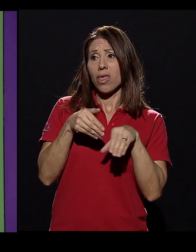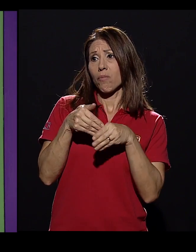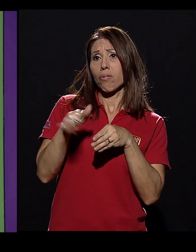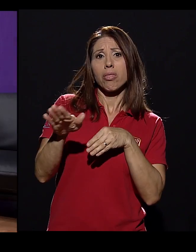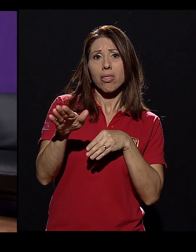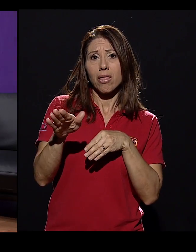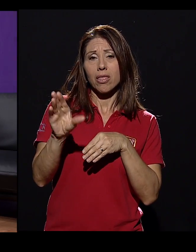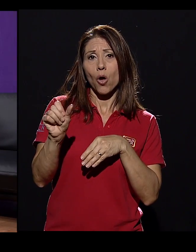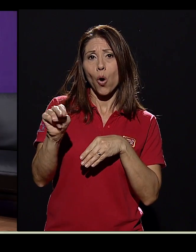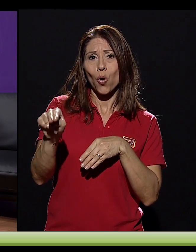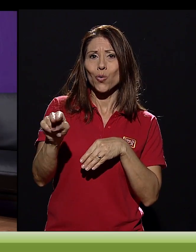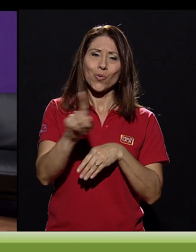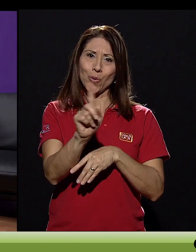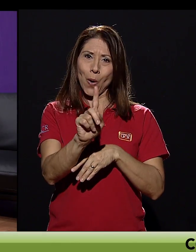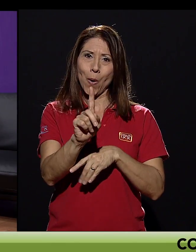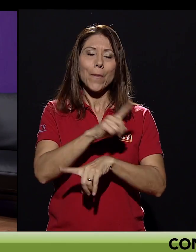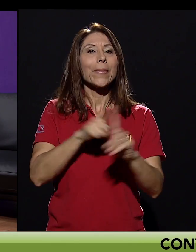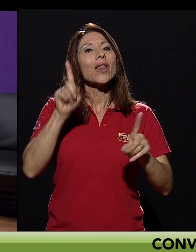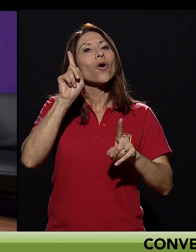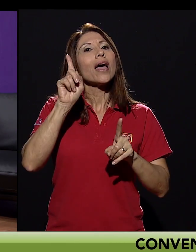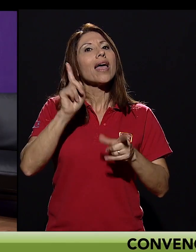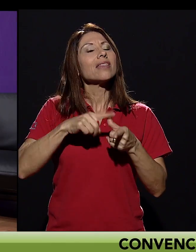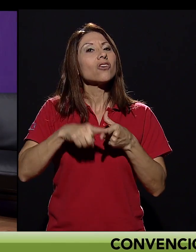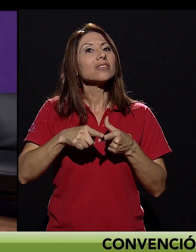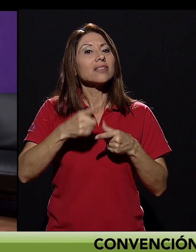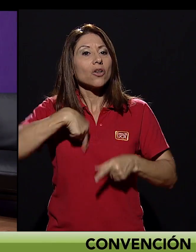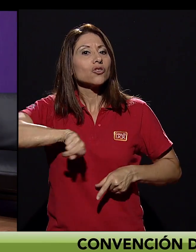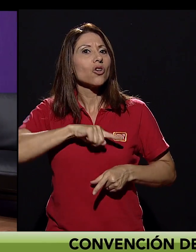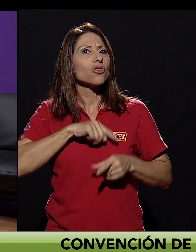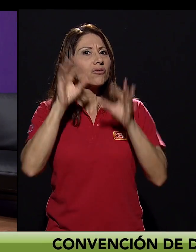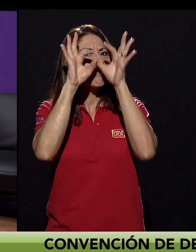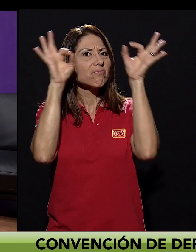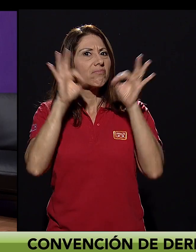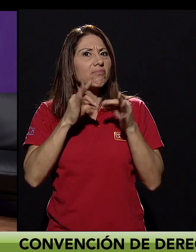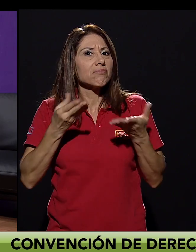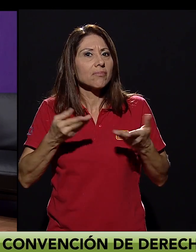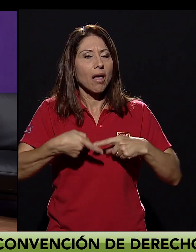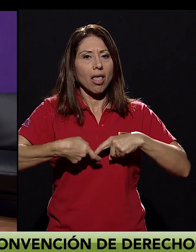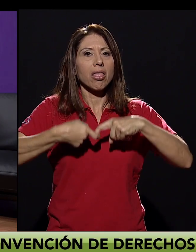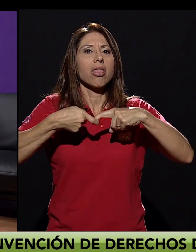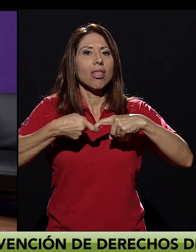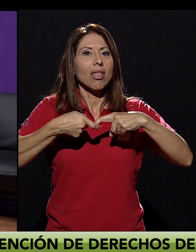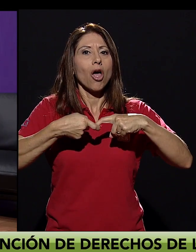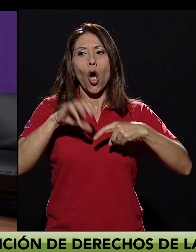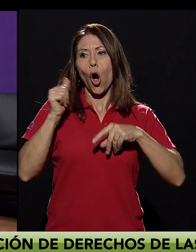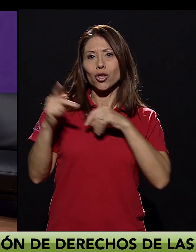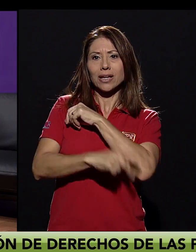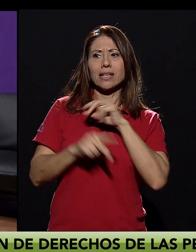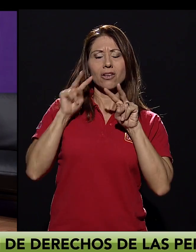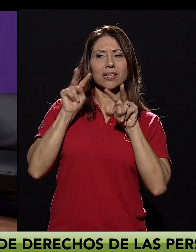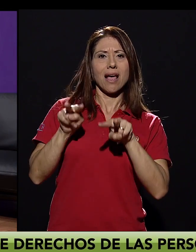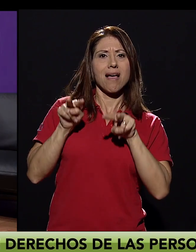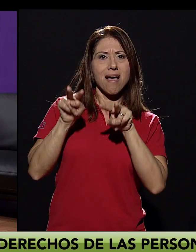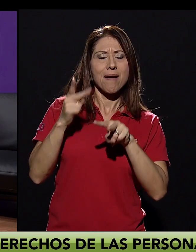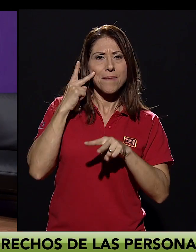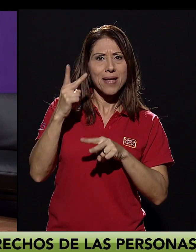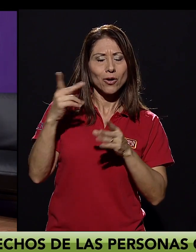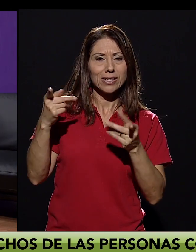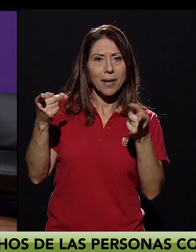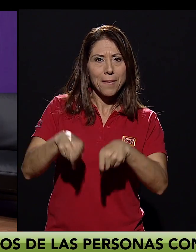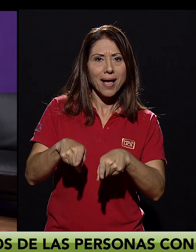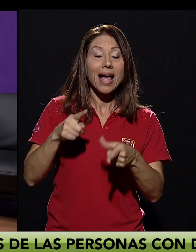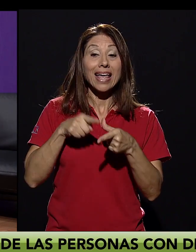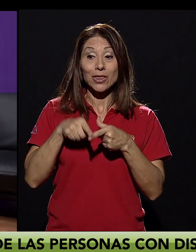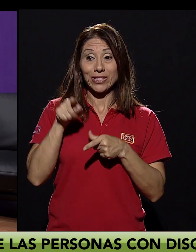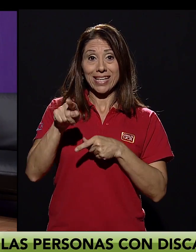Naciones Unidas, pero ya vas arrastrando una deuda que es visible frente a otras naciones. Entonces, de alguna manera, esta forma